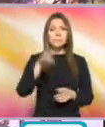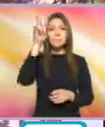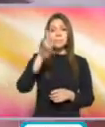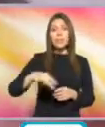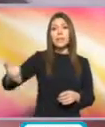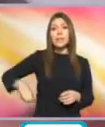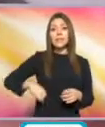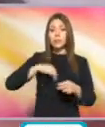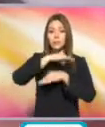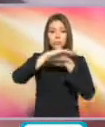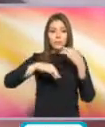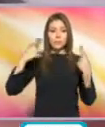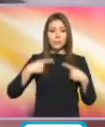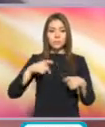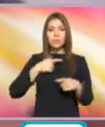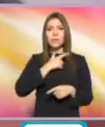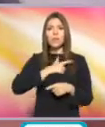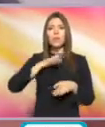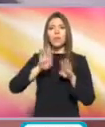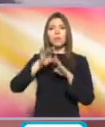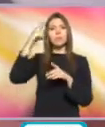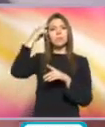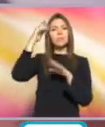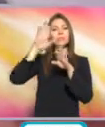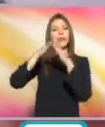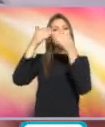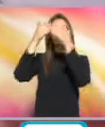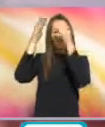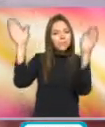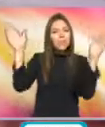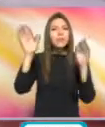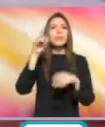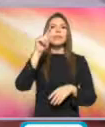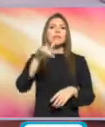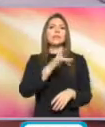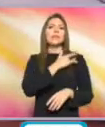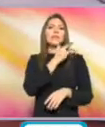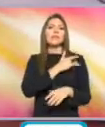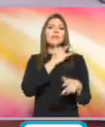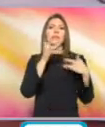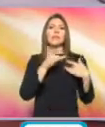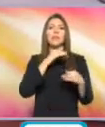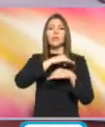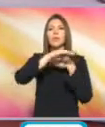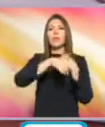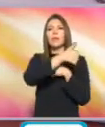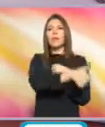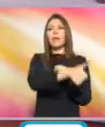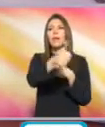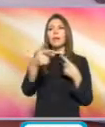si todos somos un poquito más abiertos de mente, nos damos cuenta que hay un potencial en nosotros de